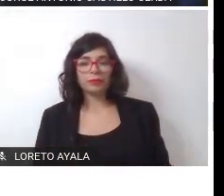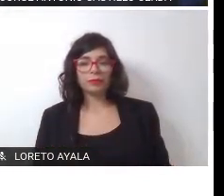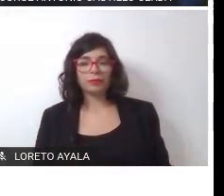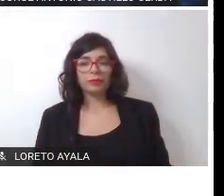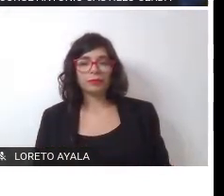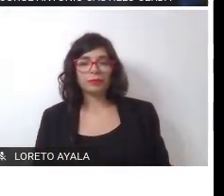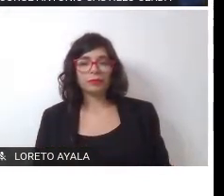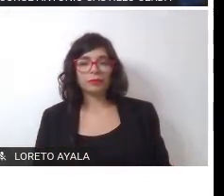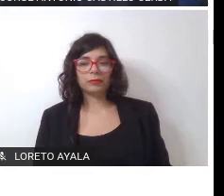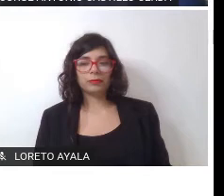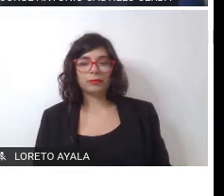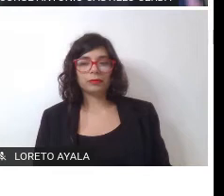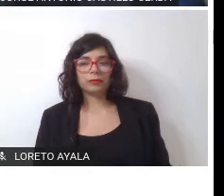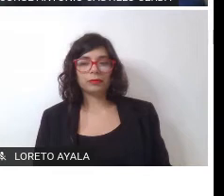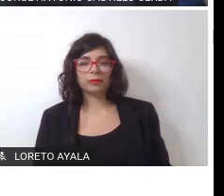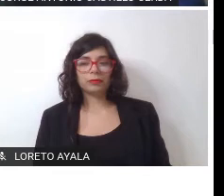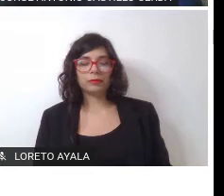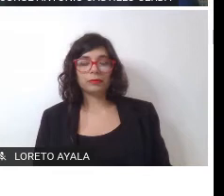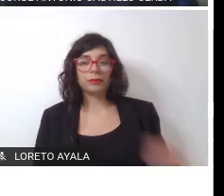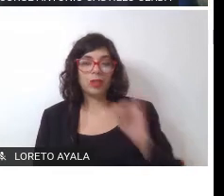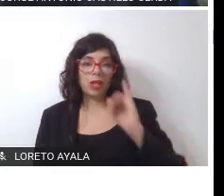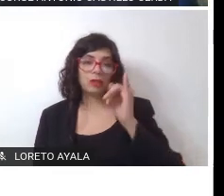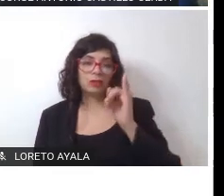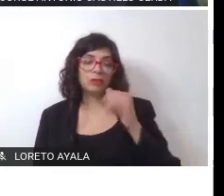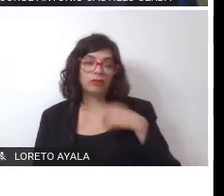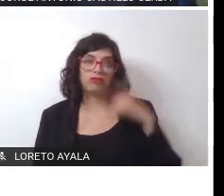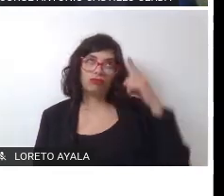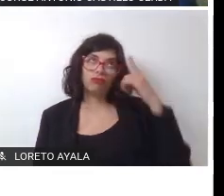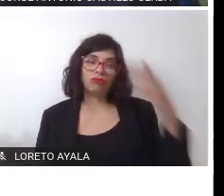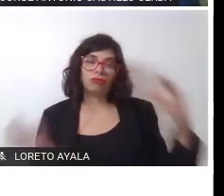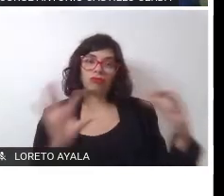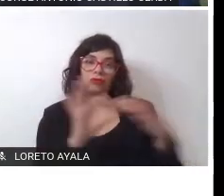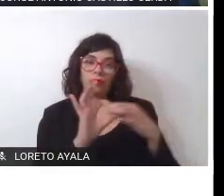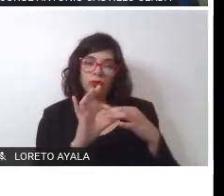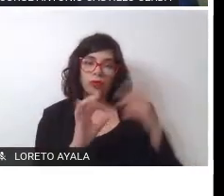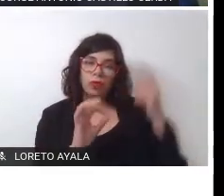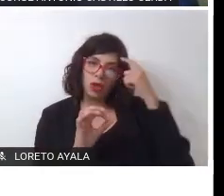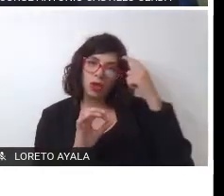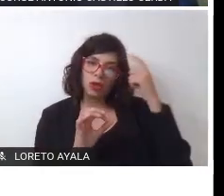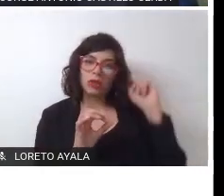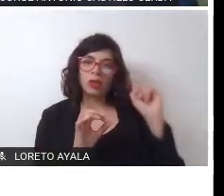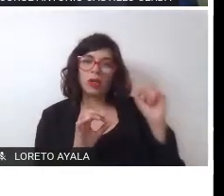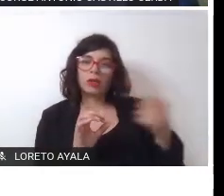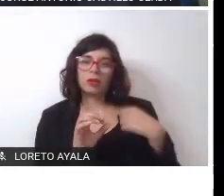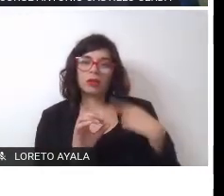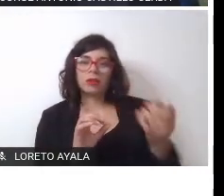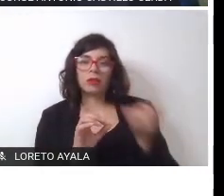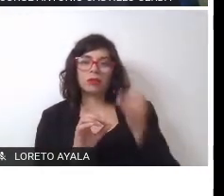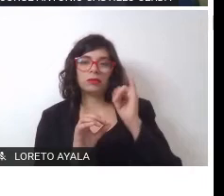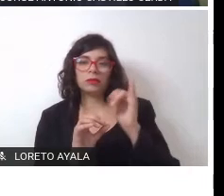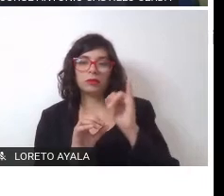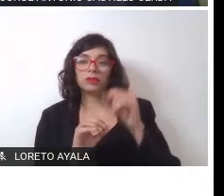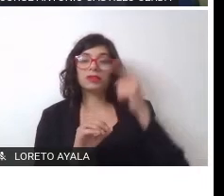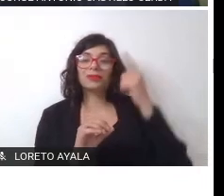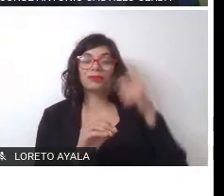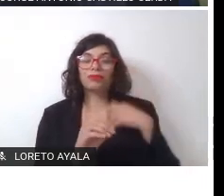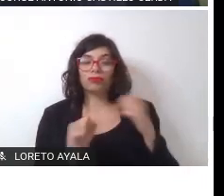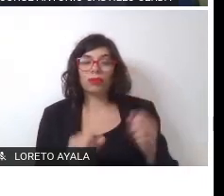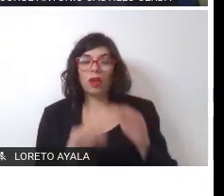esto. Sí, puede ser, tenemos un vínculo con ciencia en nuestro currículum, por lo tanto podemos seguir